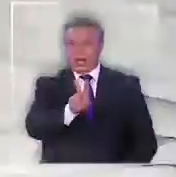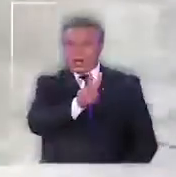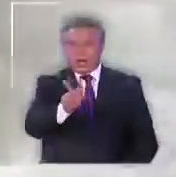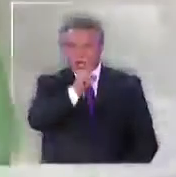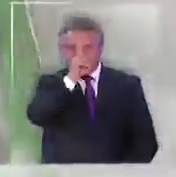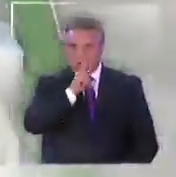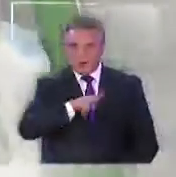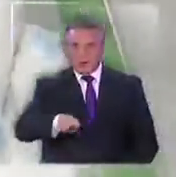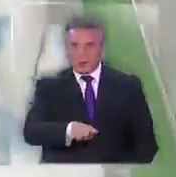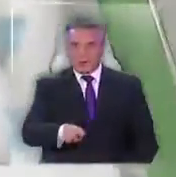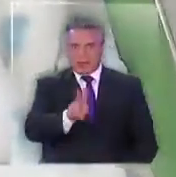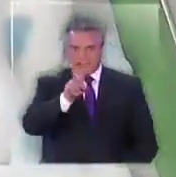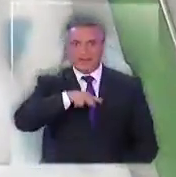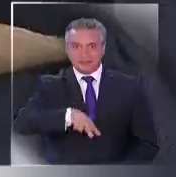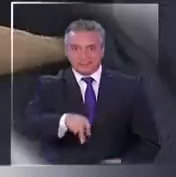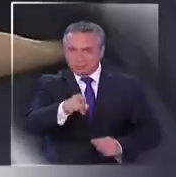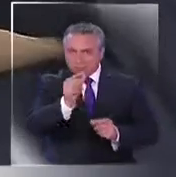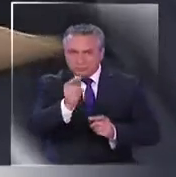nacer.